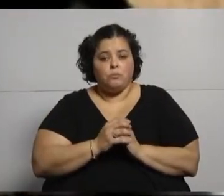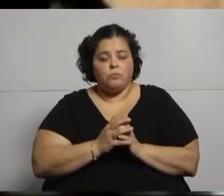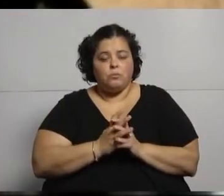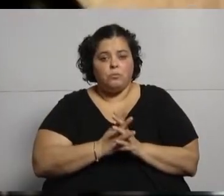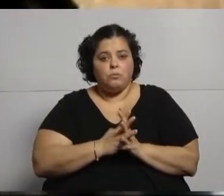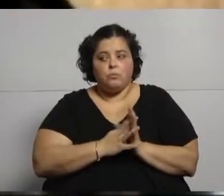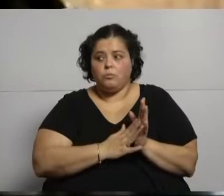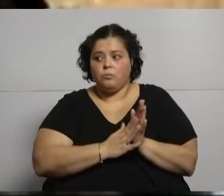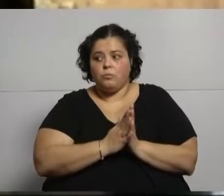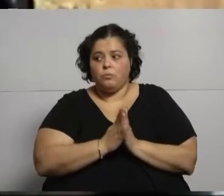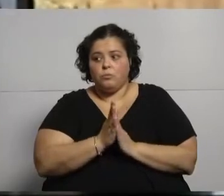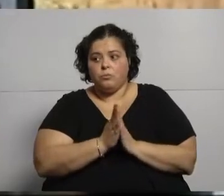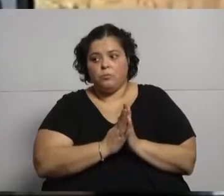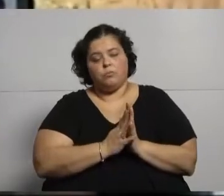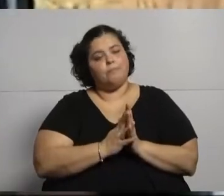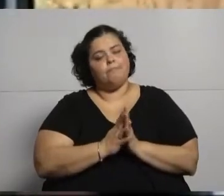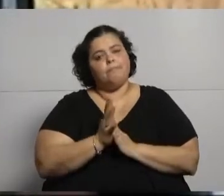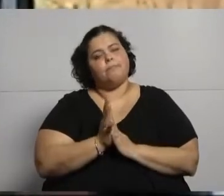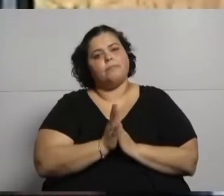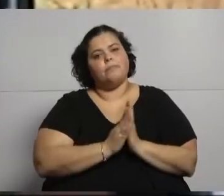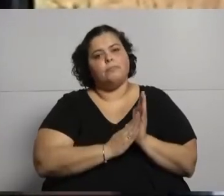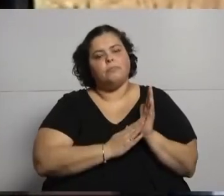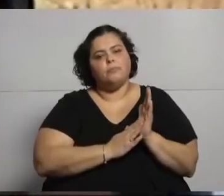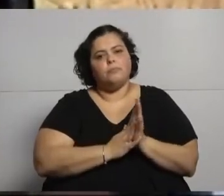¿sí? Sí, se escucha bien. Te escuchamos perfecto.